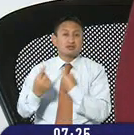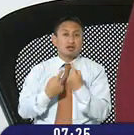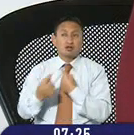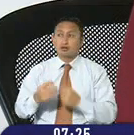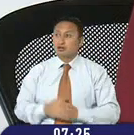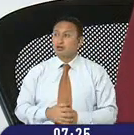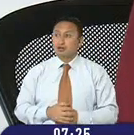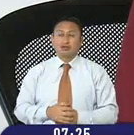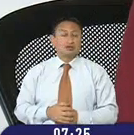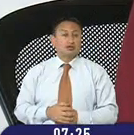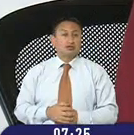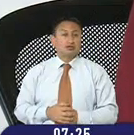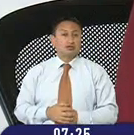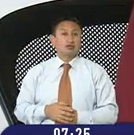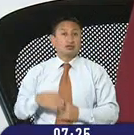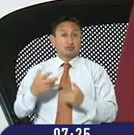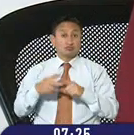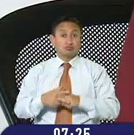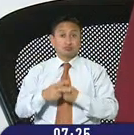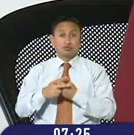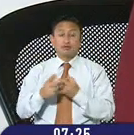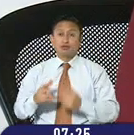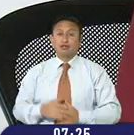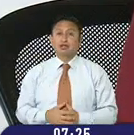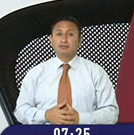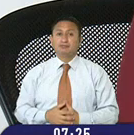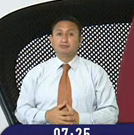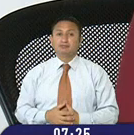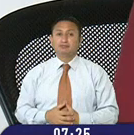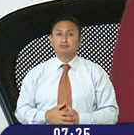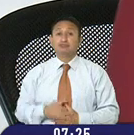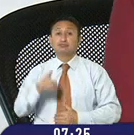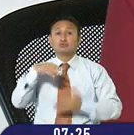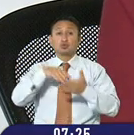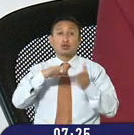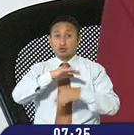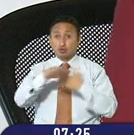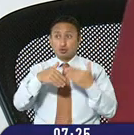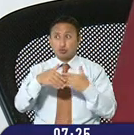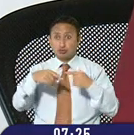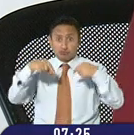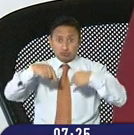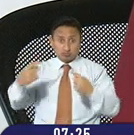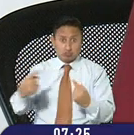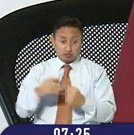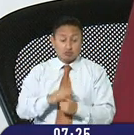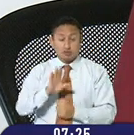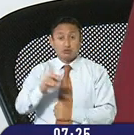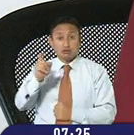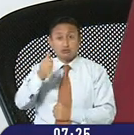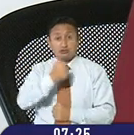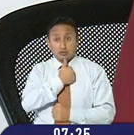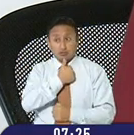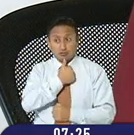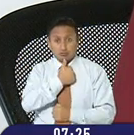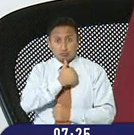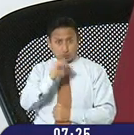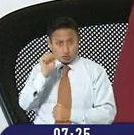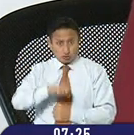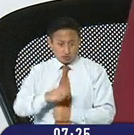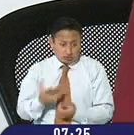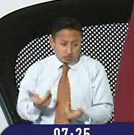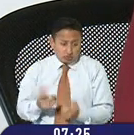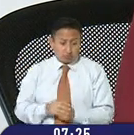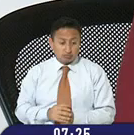oficiales están abiertas para todos los estudiantes PUCE. Si desean que se guarde la confidencialidad, esto es posible a través